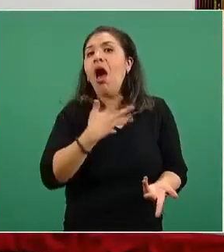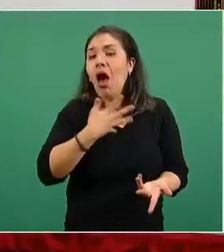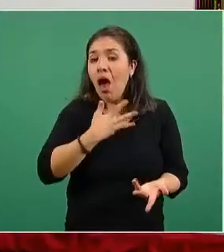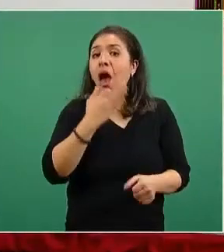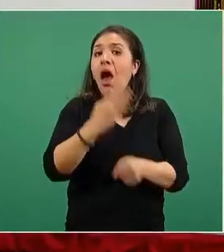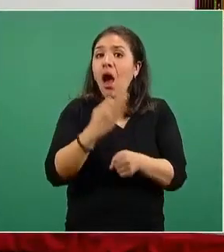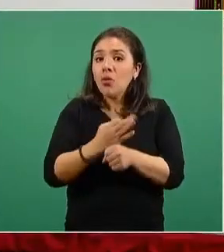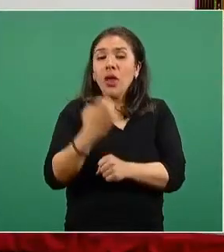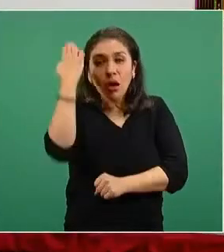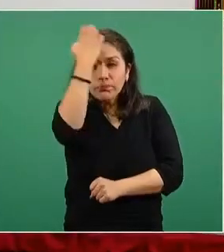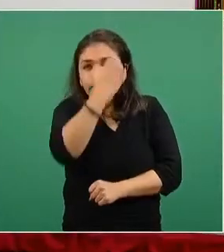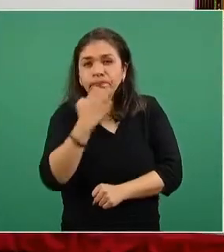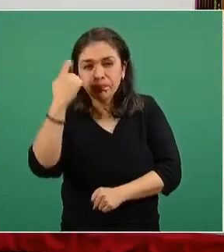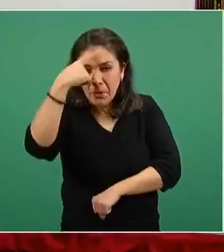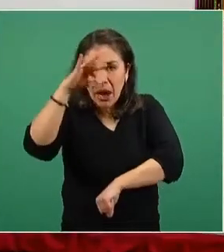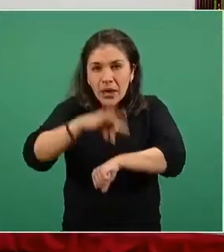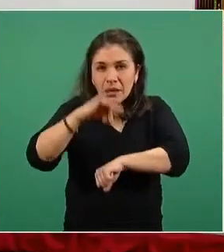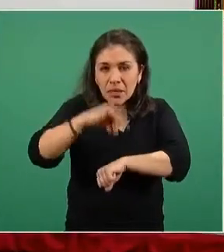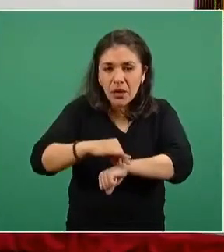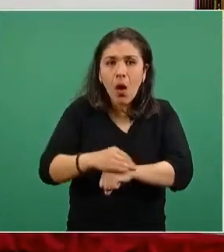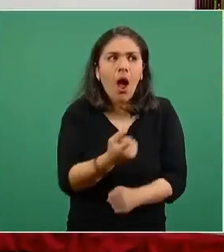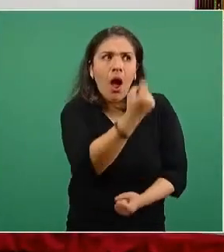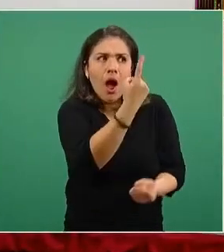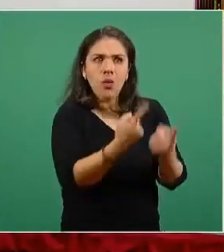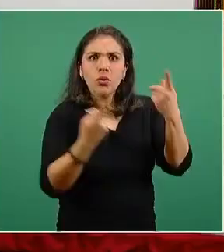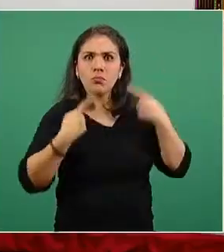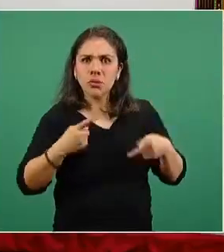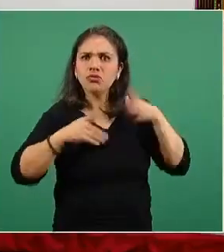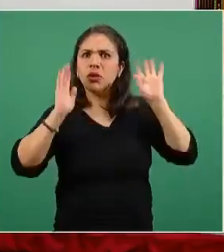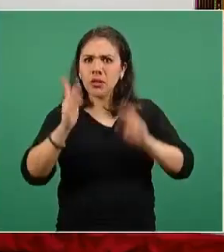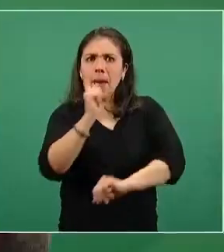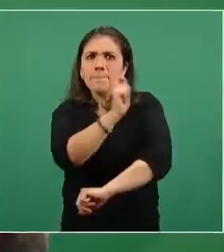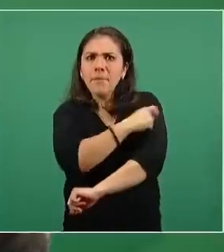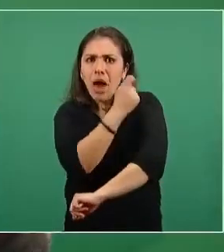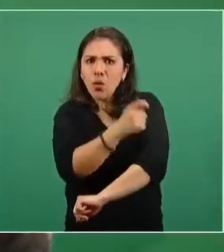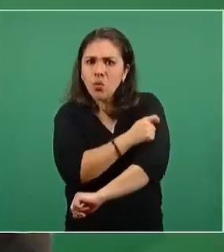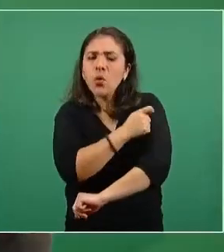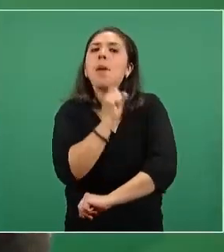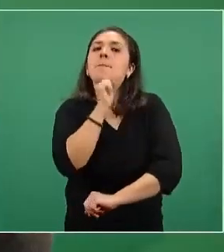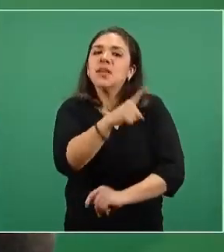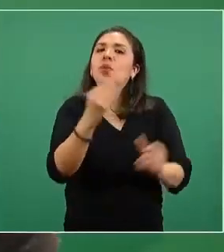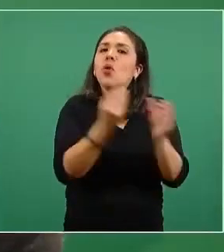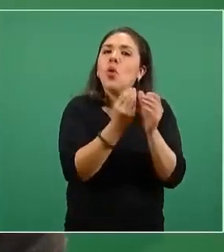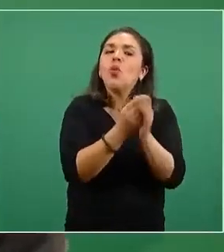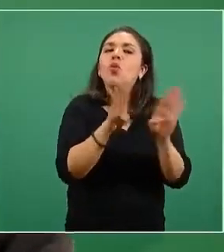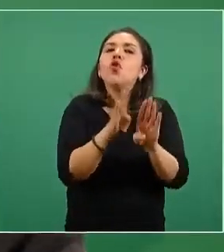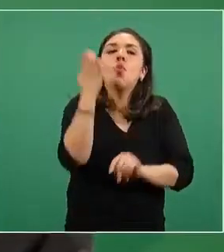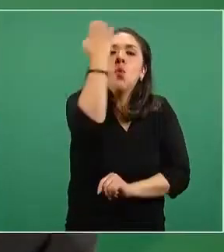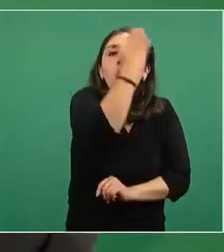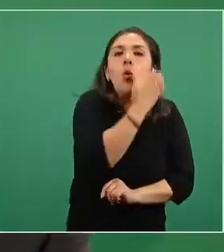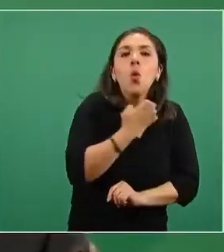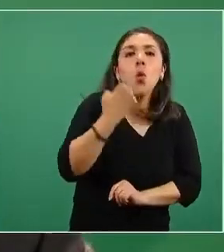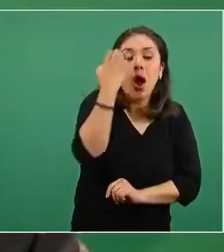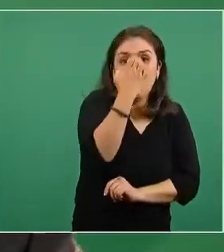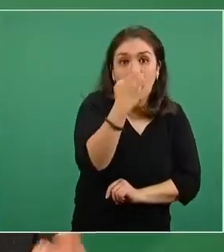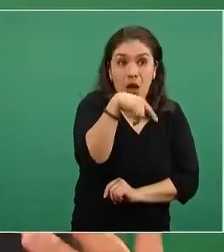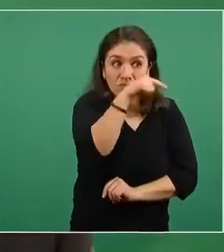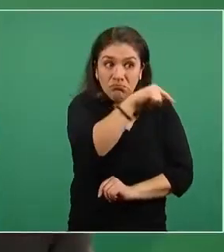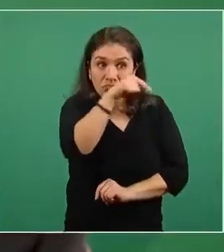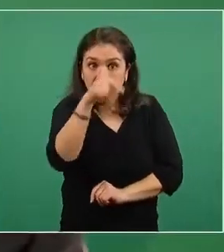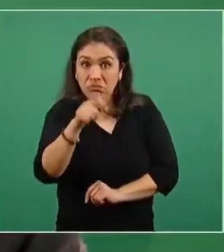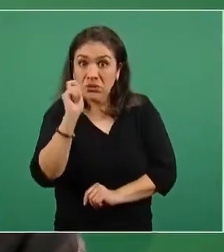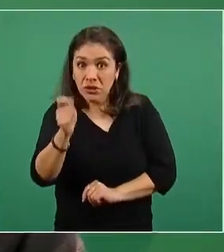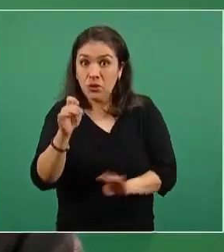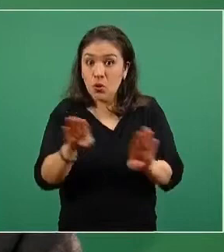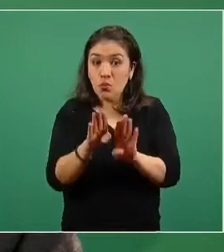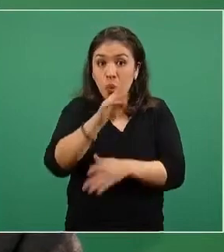curso ensayos clínicos y hay personas que fueron vacunadas en el contexto de los ensayos clínicos. No tienen nada que ver con